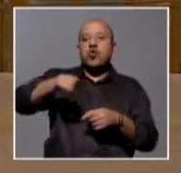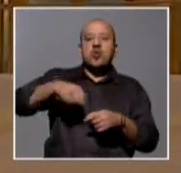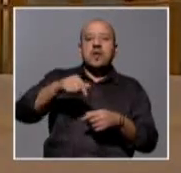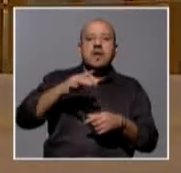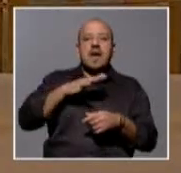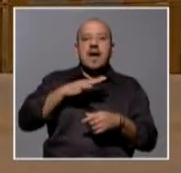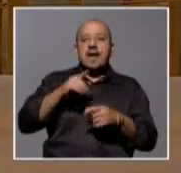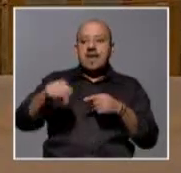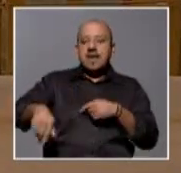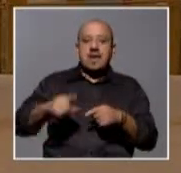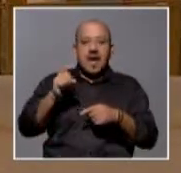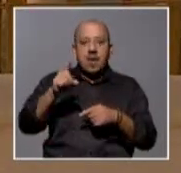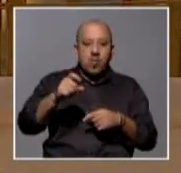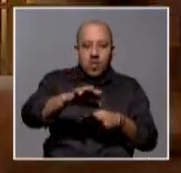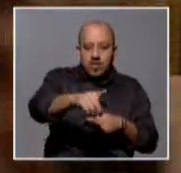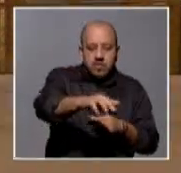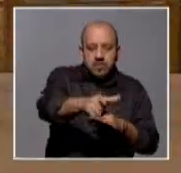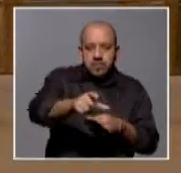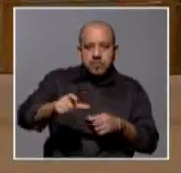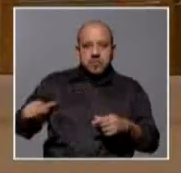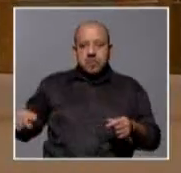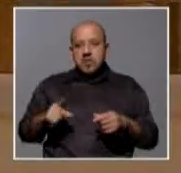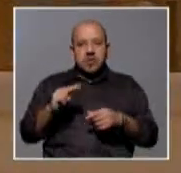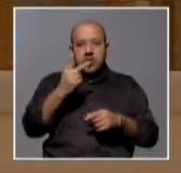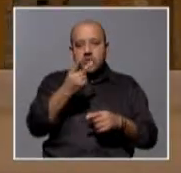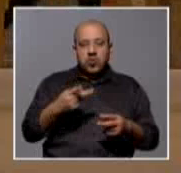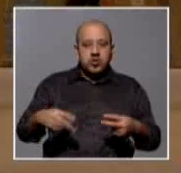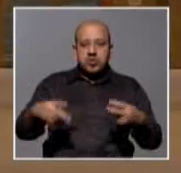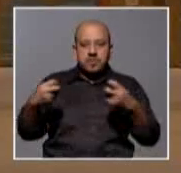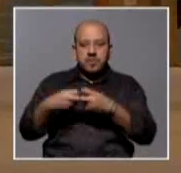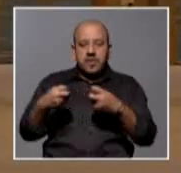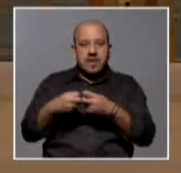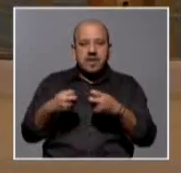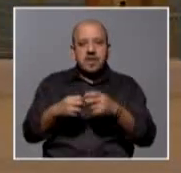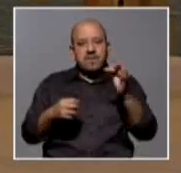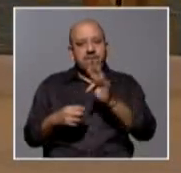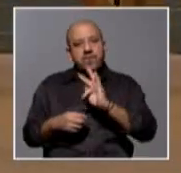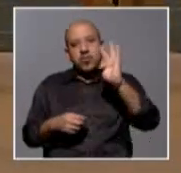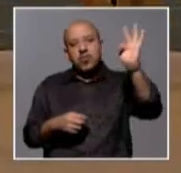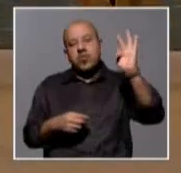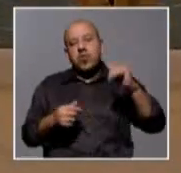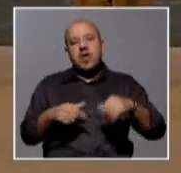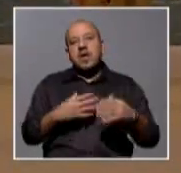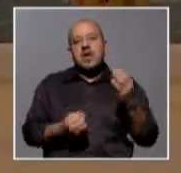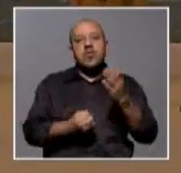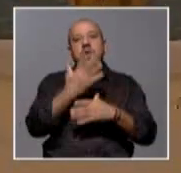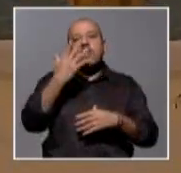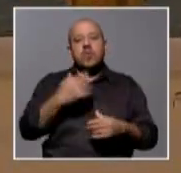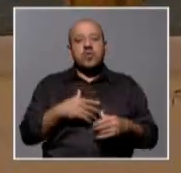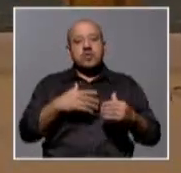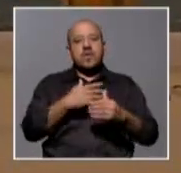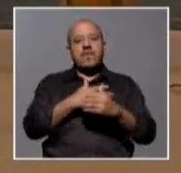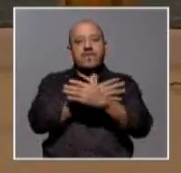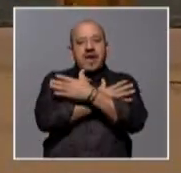vacías amanezcan, ella pondrá dos piedras de futura mirada y hará que nuevos brazos y nuevas piernas